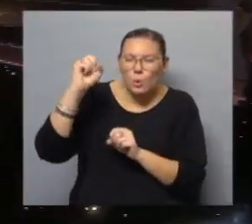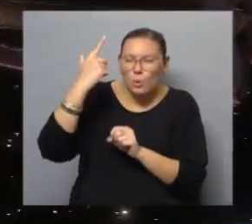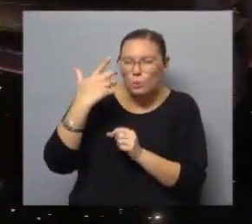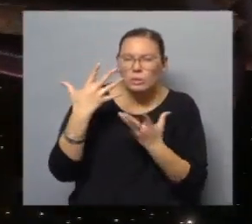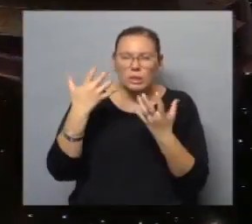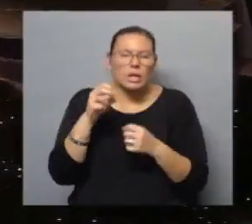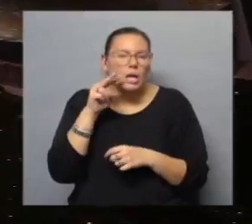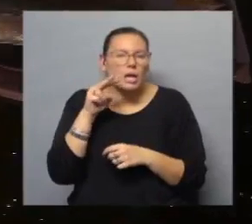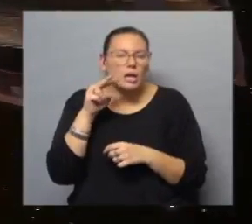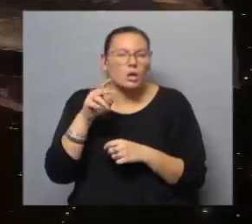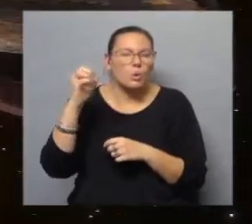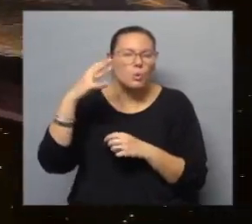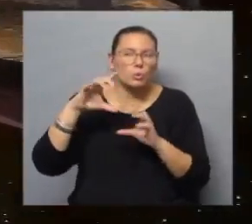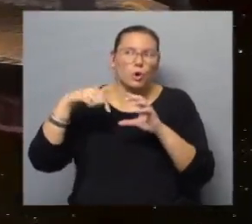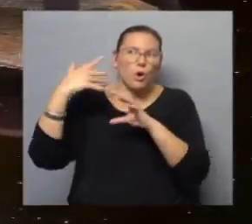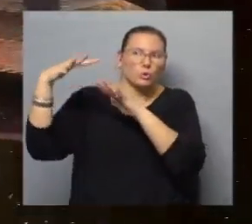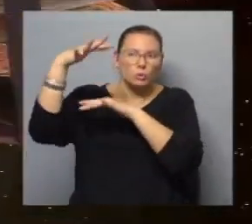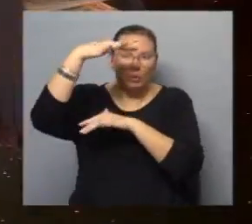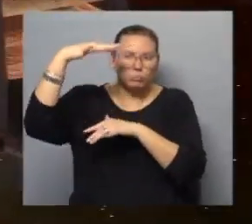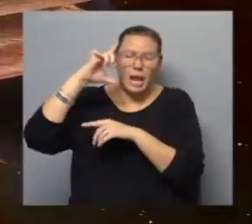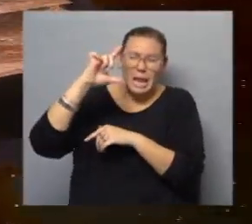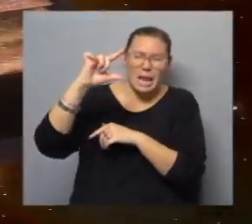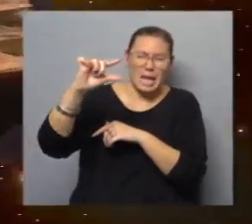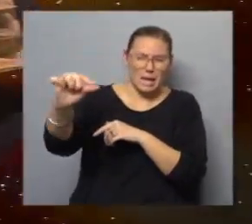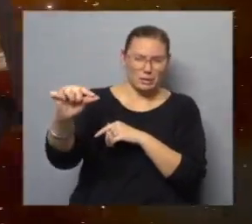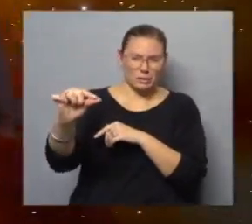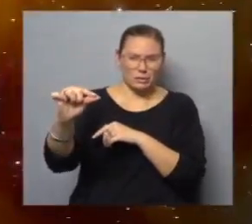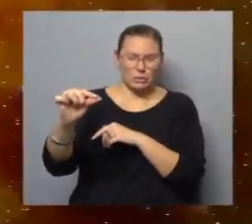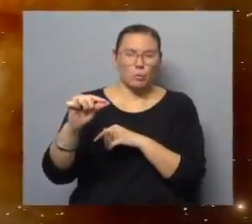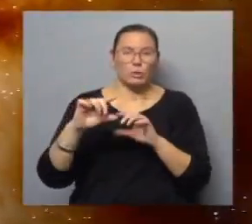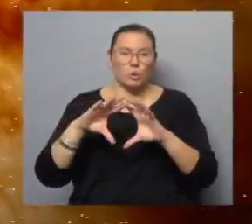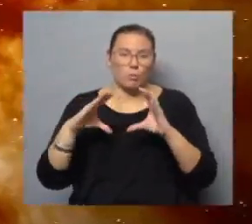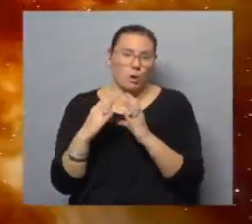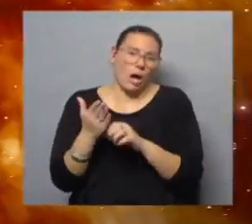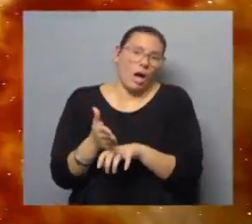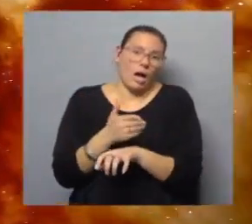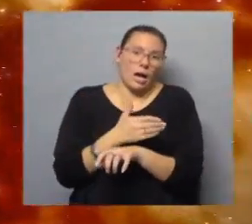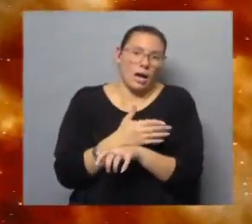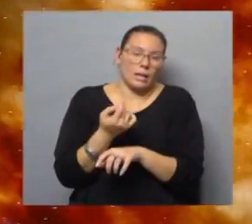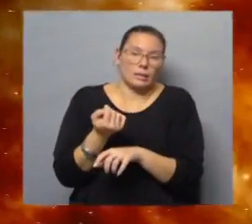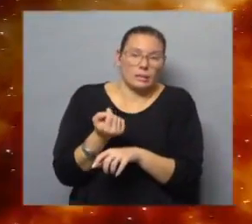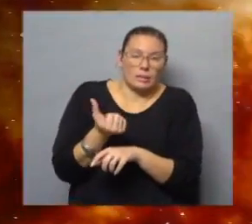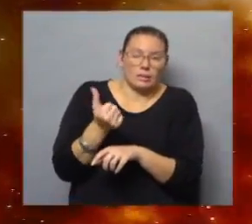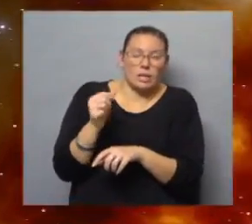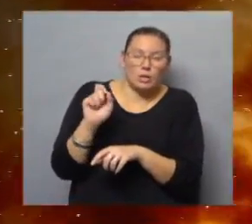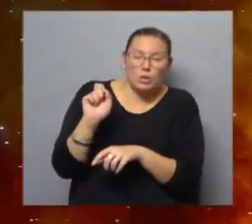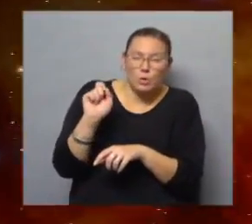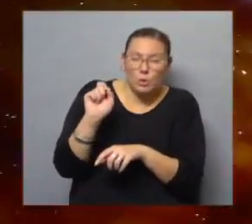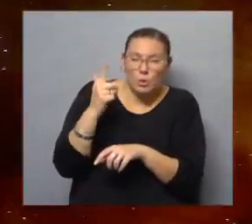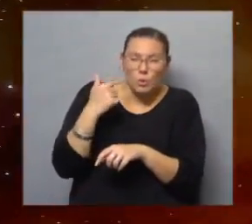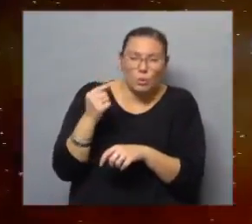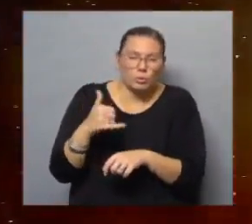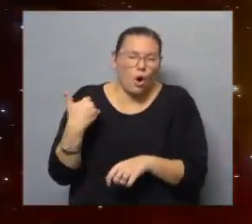detectar luz de galaxias que están muy lejanas, cuando el universo que salió esa luz de cuando el universo era muy